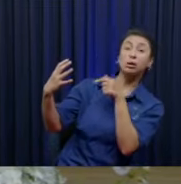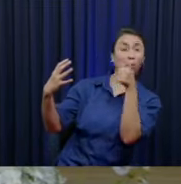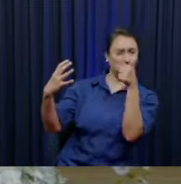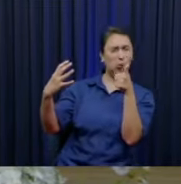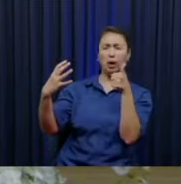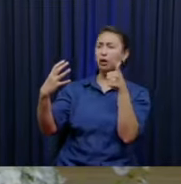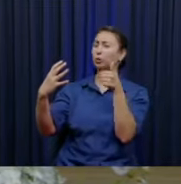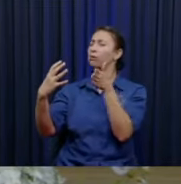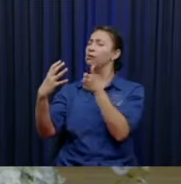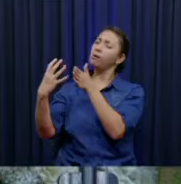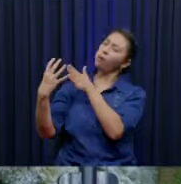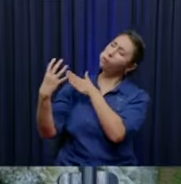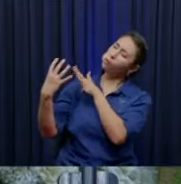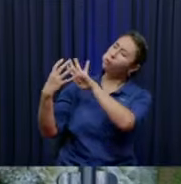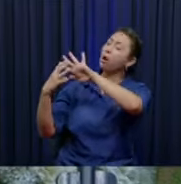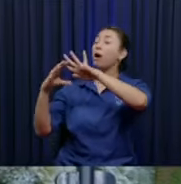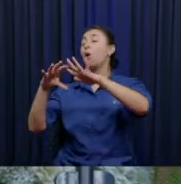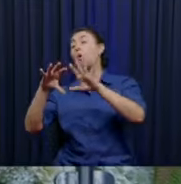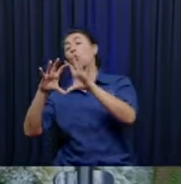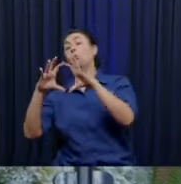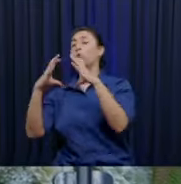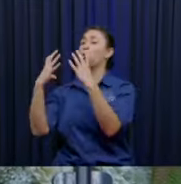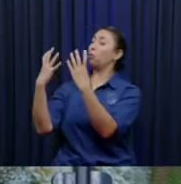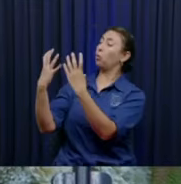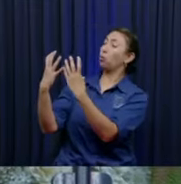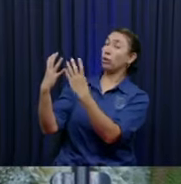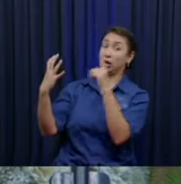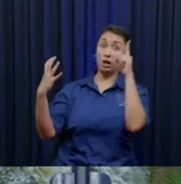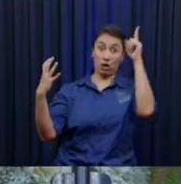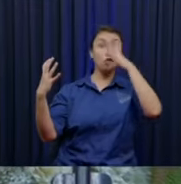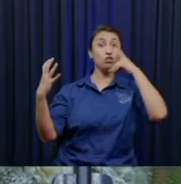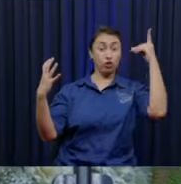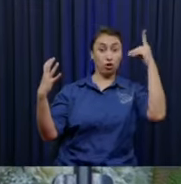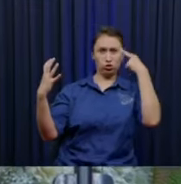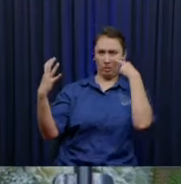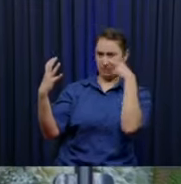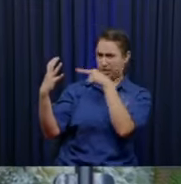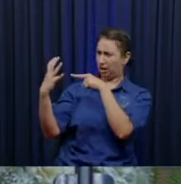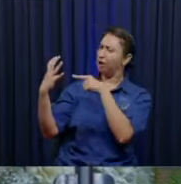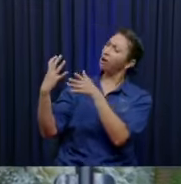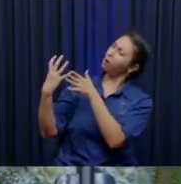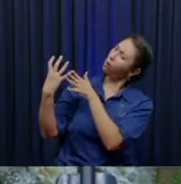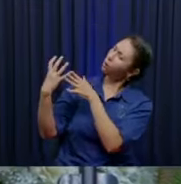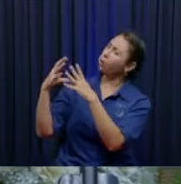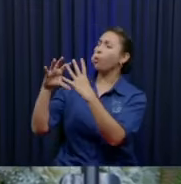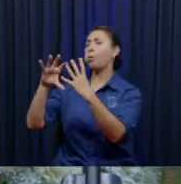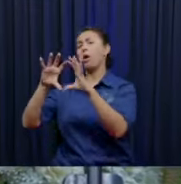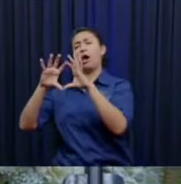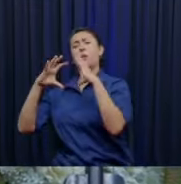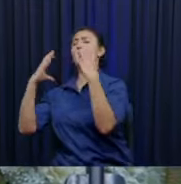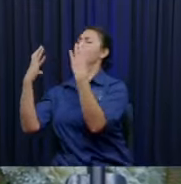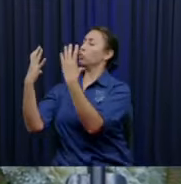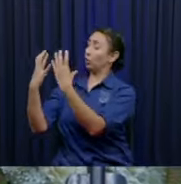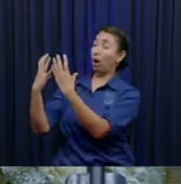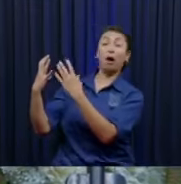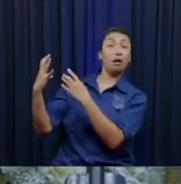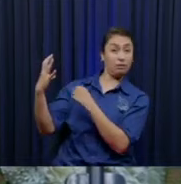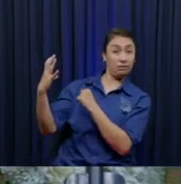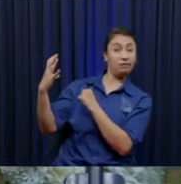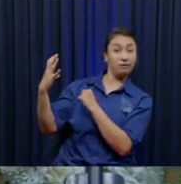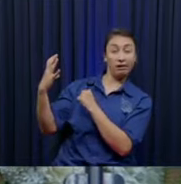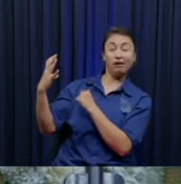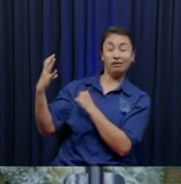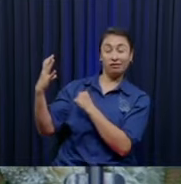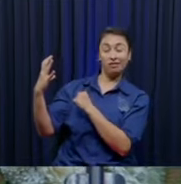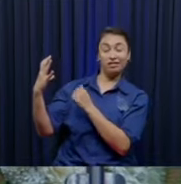en gran manera, dos veces, supervisión. Tercero, cuarto, quinto, pero cuando llega al final dice,